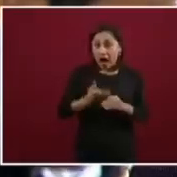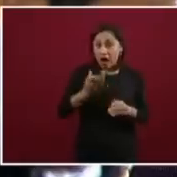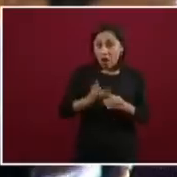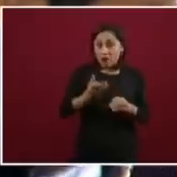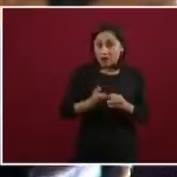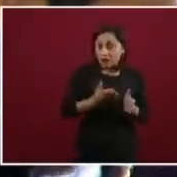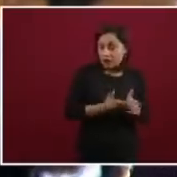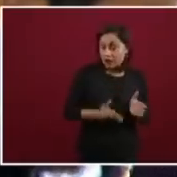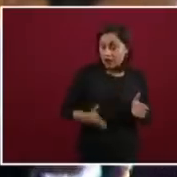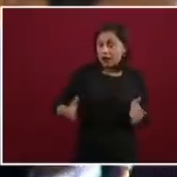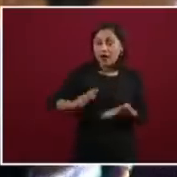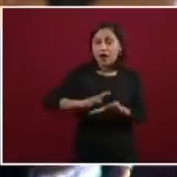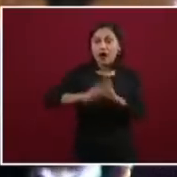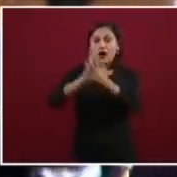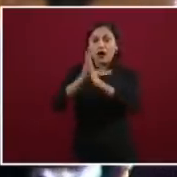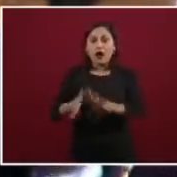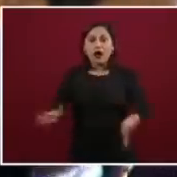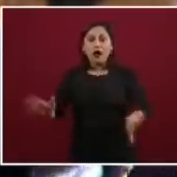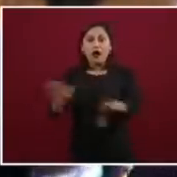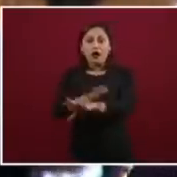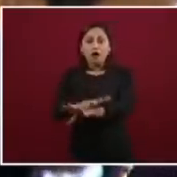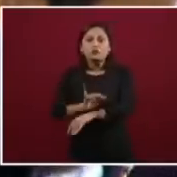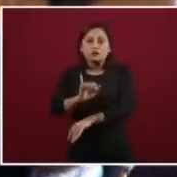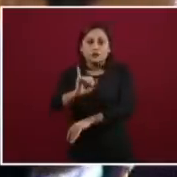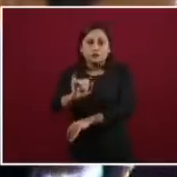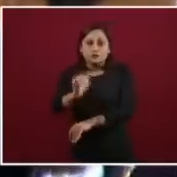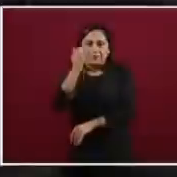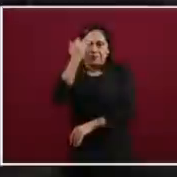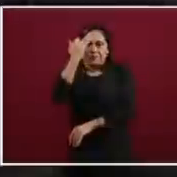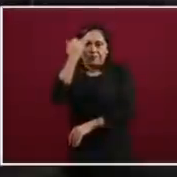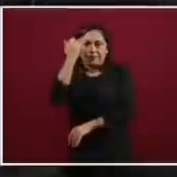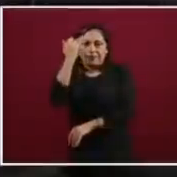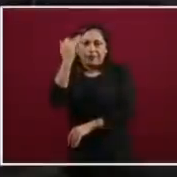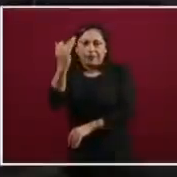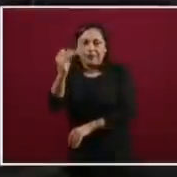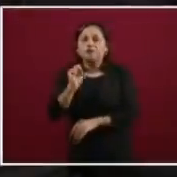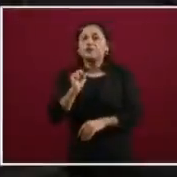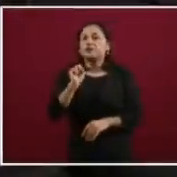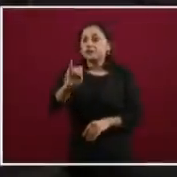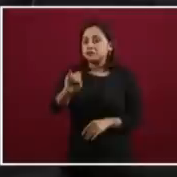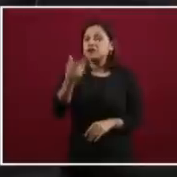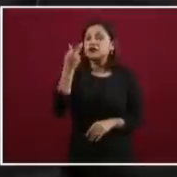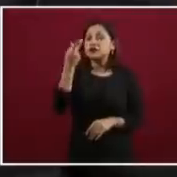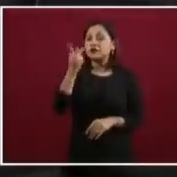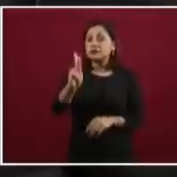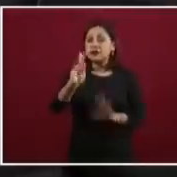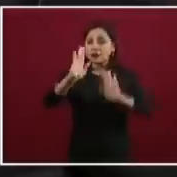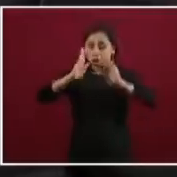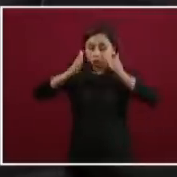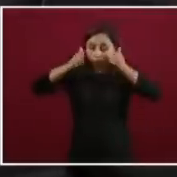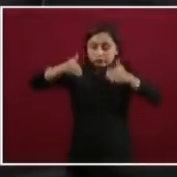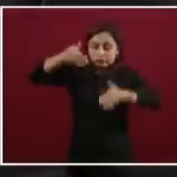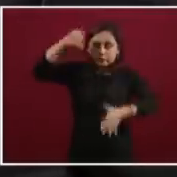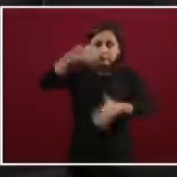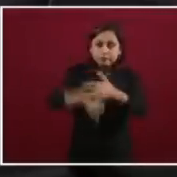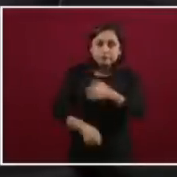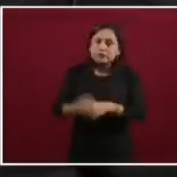pero es lo mejor atender las causas